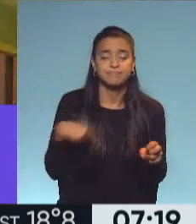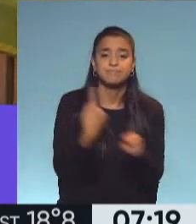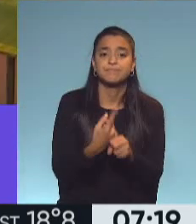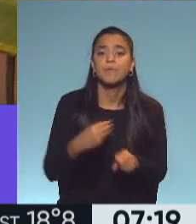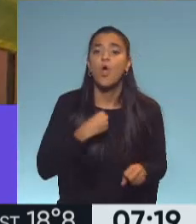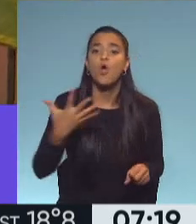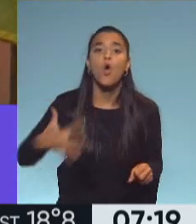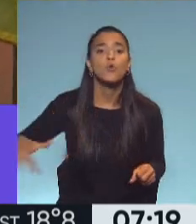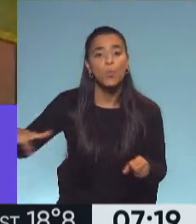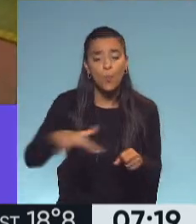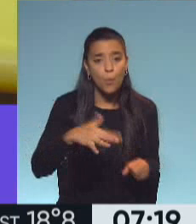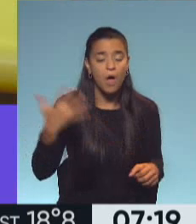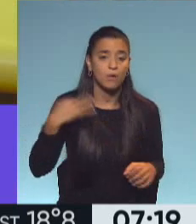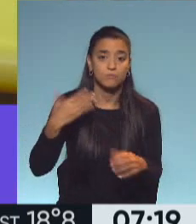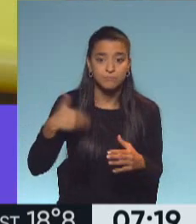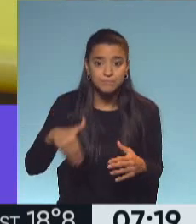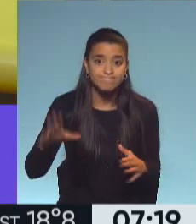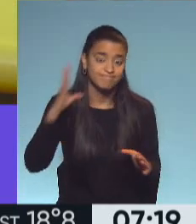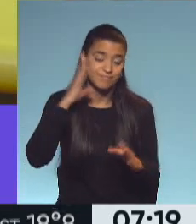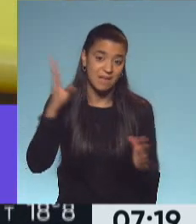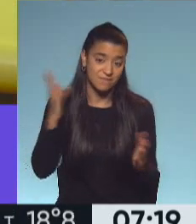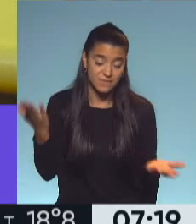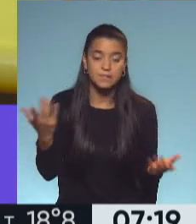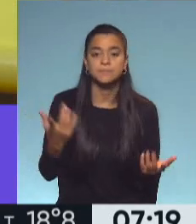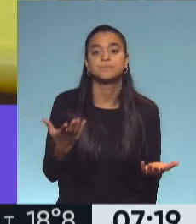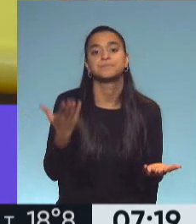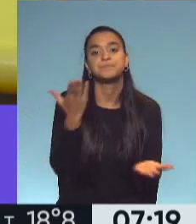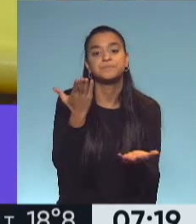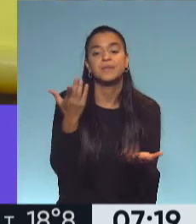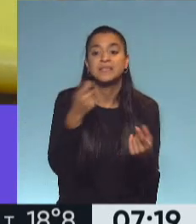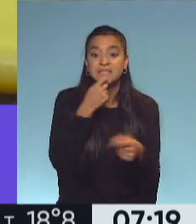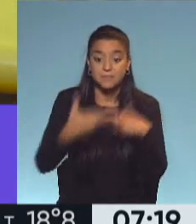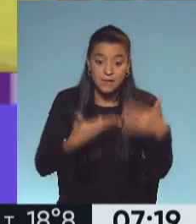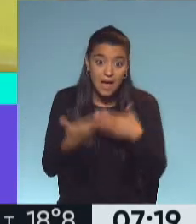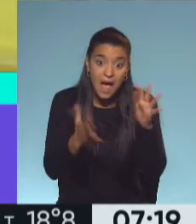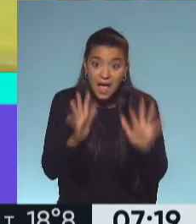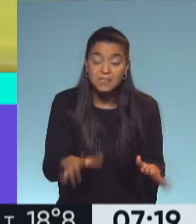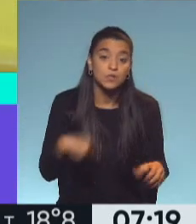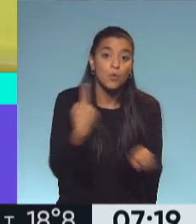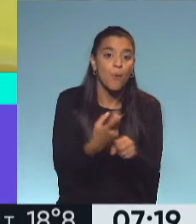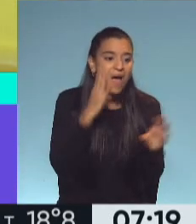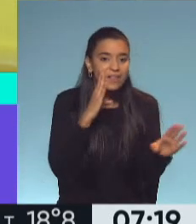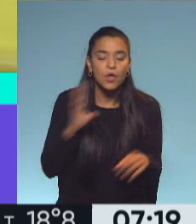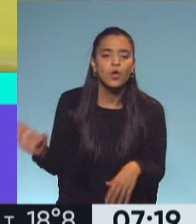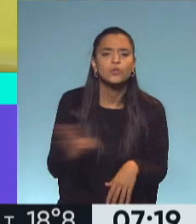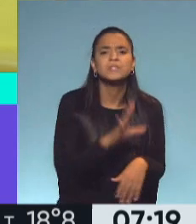está comenzando a saturarlo, y que si esto sigue de esa manera no van a alcanzar la atención para todas las personas. ¿Y qué pasa con 50.000 casos? Kreplak, ¿qué